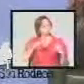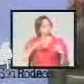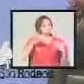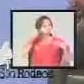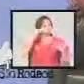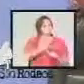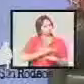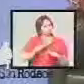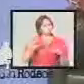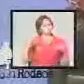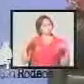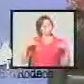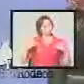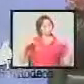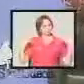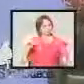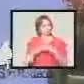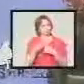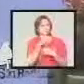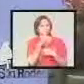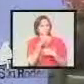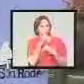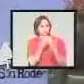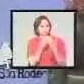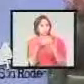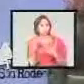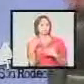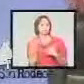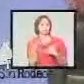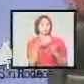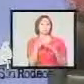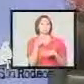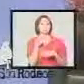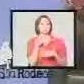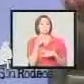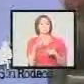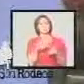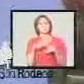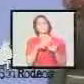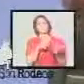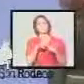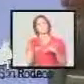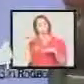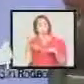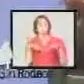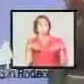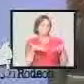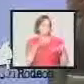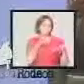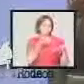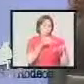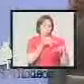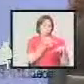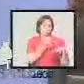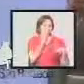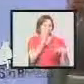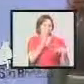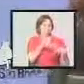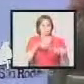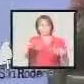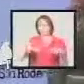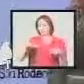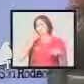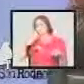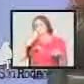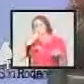más asfixiante, decir clase media, ¿verdad?, que se les dificulta, no están ni aquí ni aquí, entonces ni esto les dan ni aquellos tampoco.